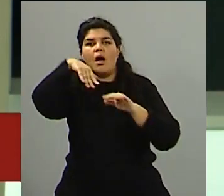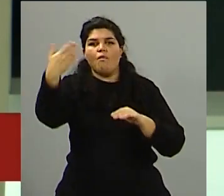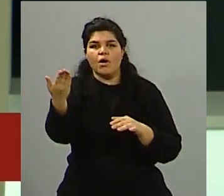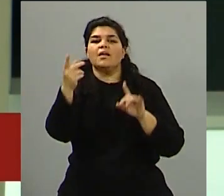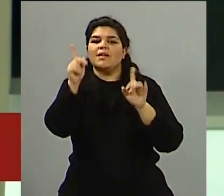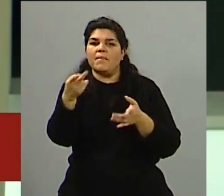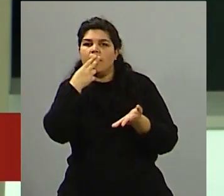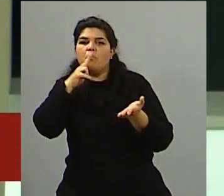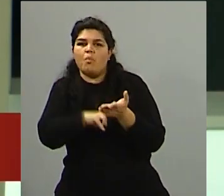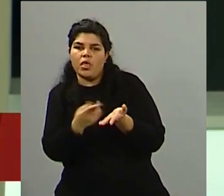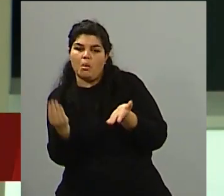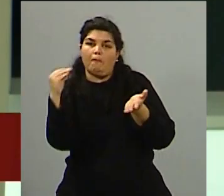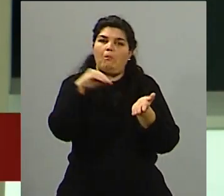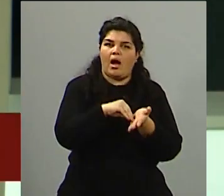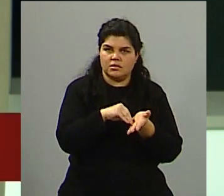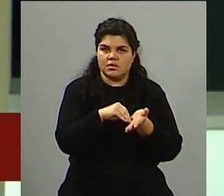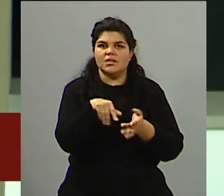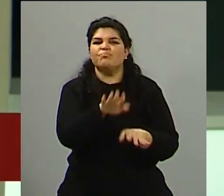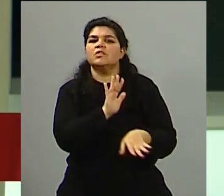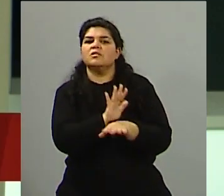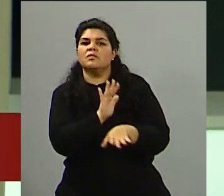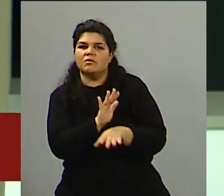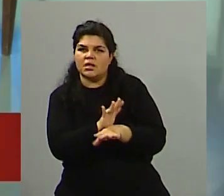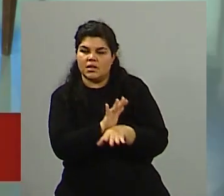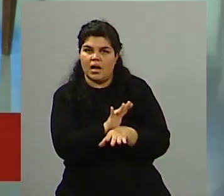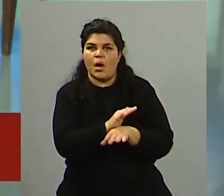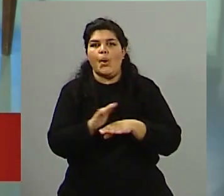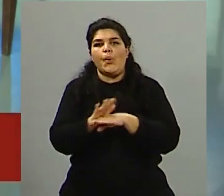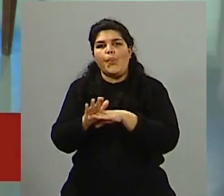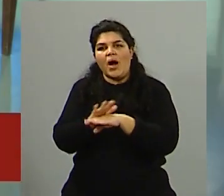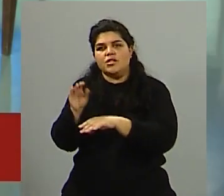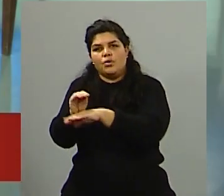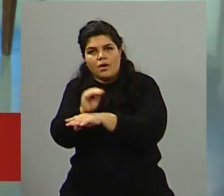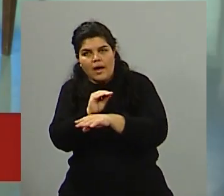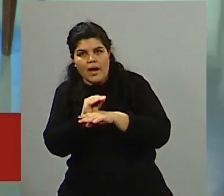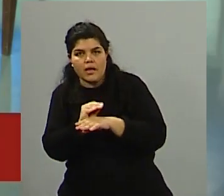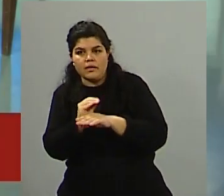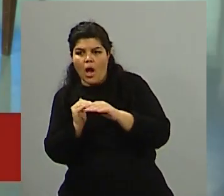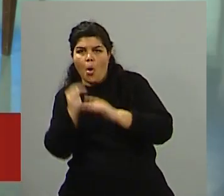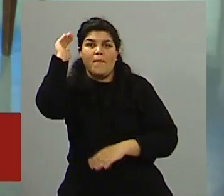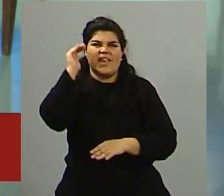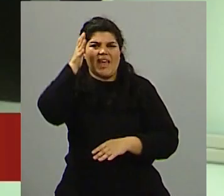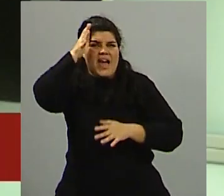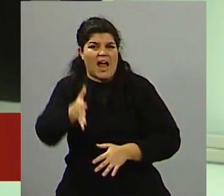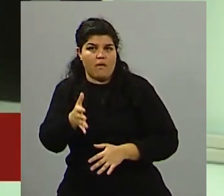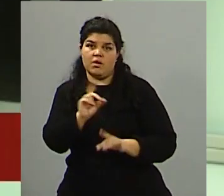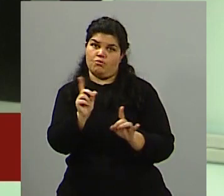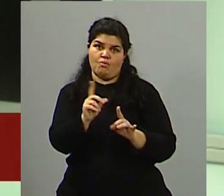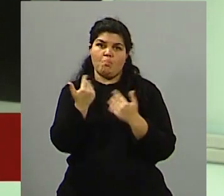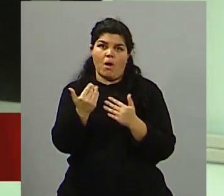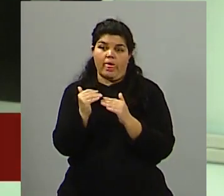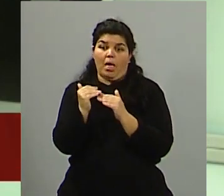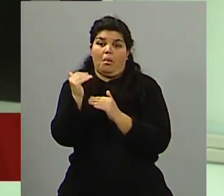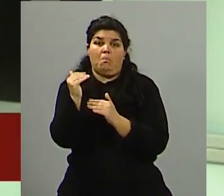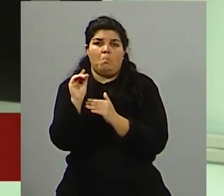influir o que esto impacte en precio lo menor posible en los productos de la canasta básica, como por ejemplo la carne. ¿Quiénes se ganan y